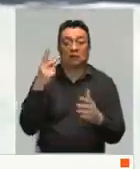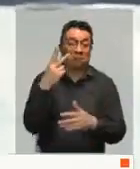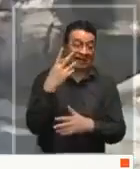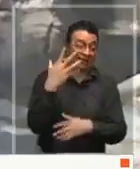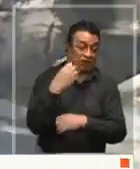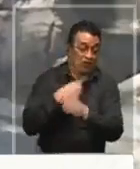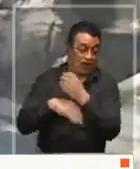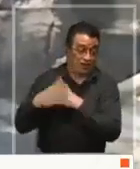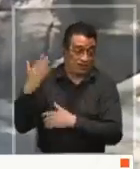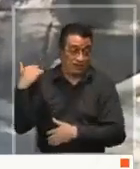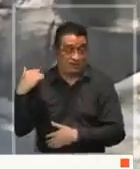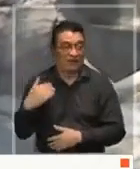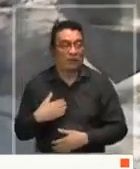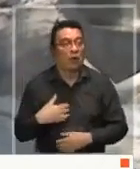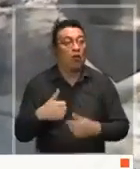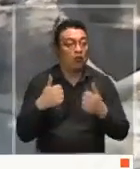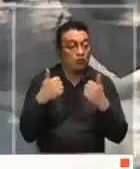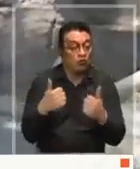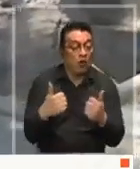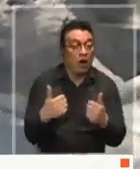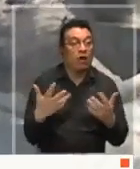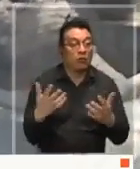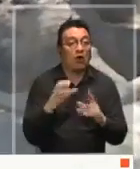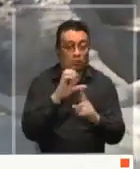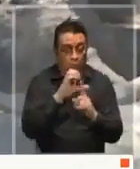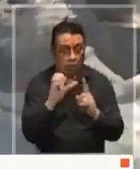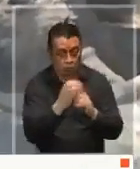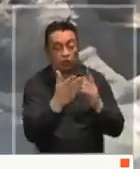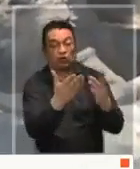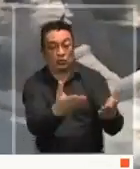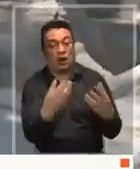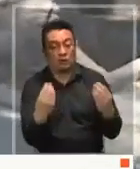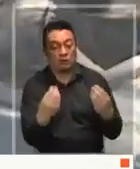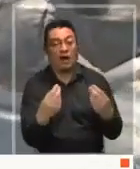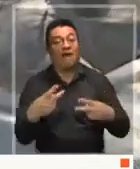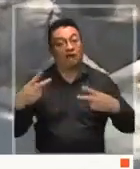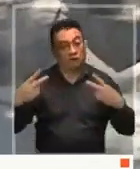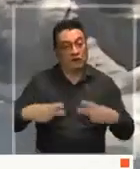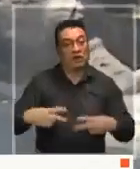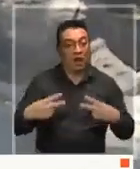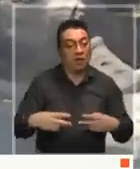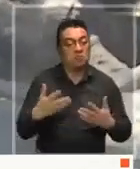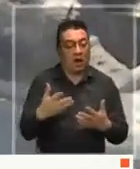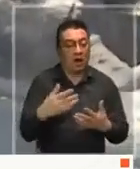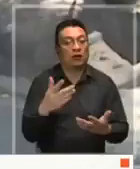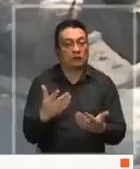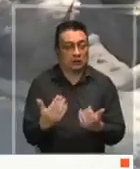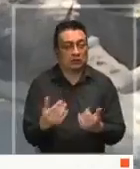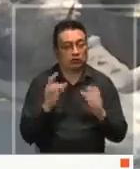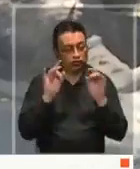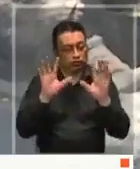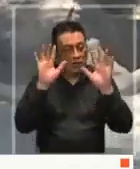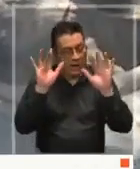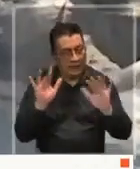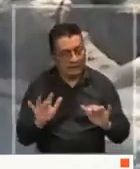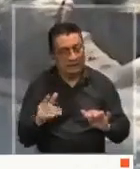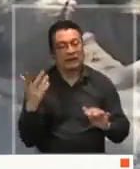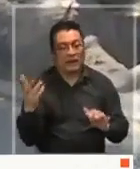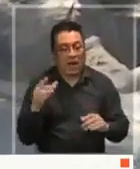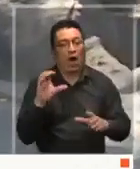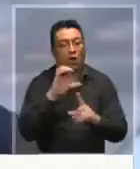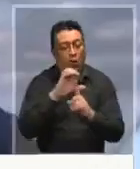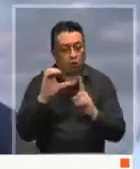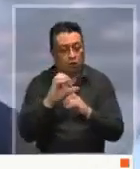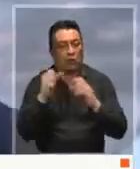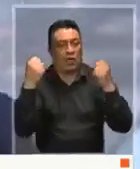25 años. Bueno, porque eso es cultura, y Viña del Mar yo creo que se debe caracterizar por eso, por la cultura, por el